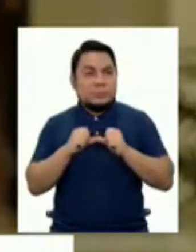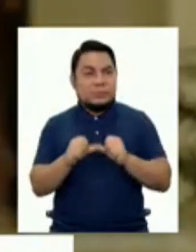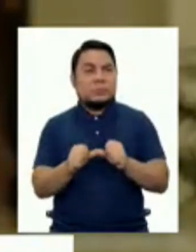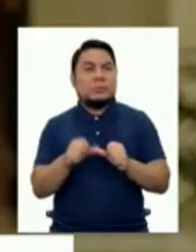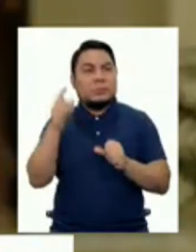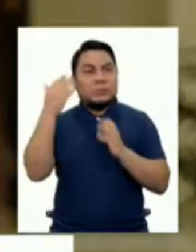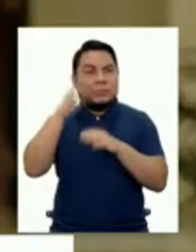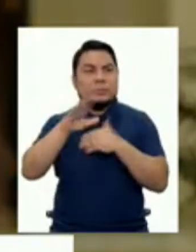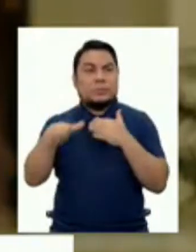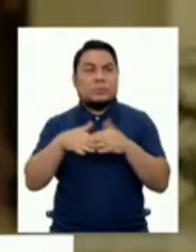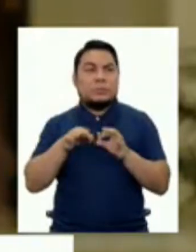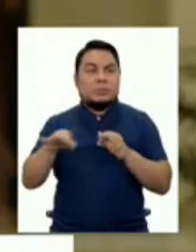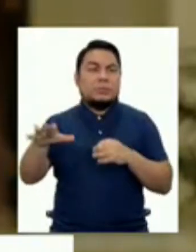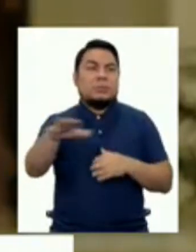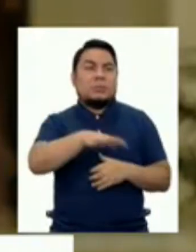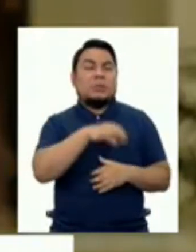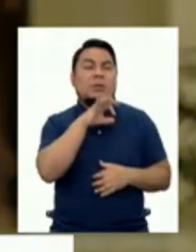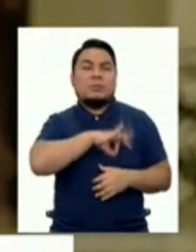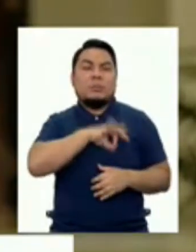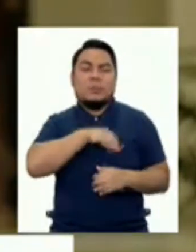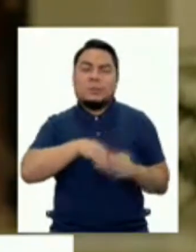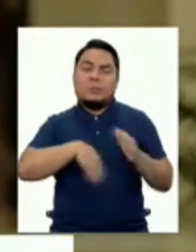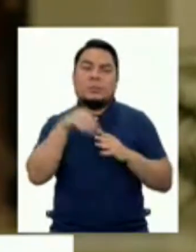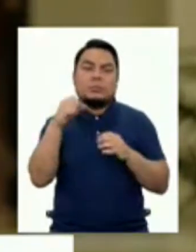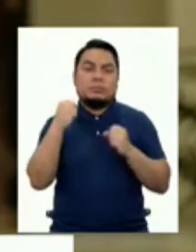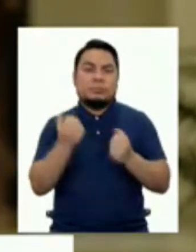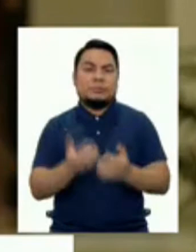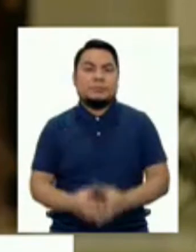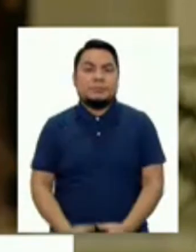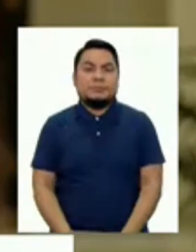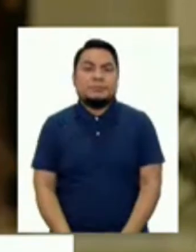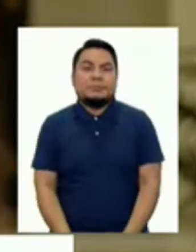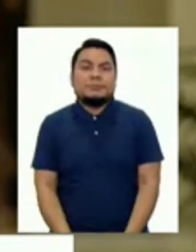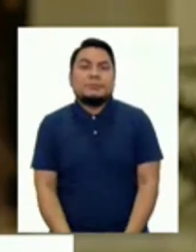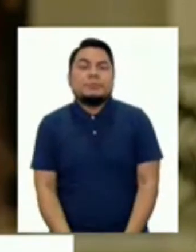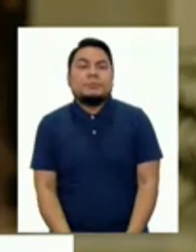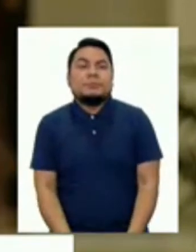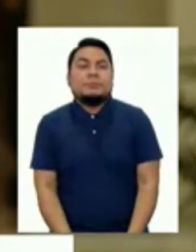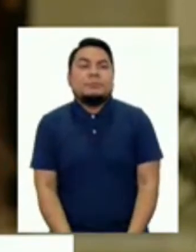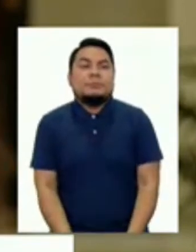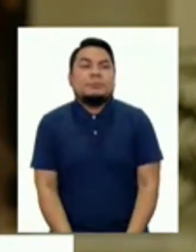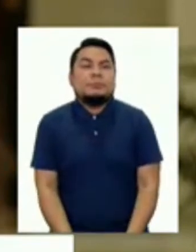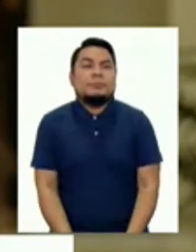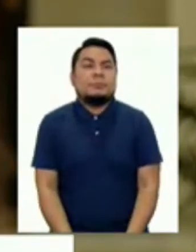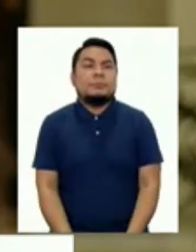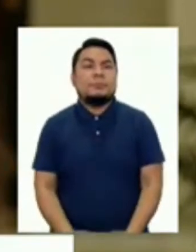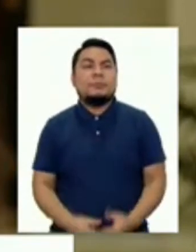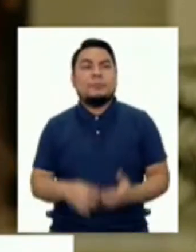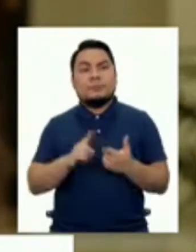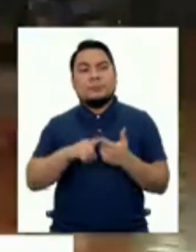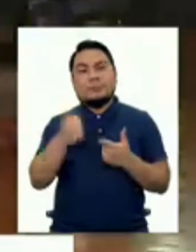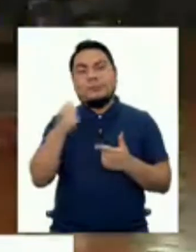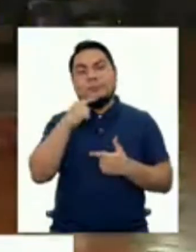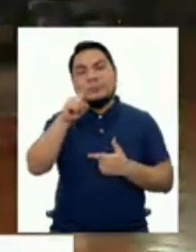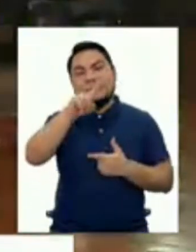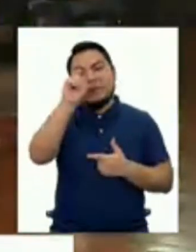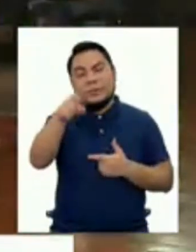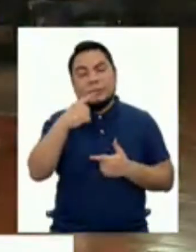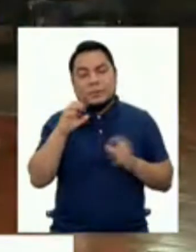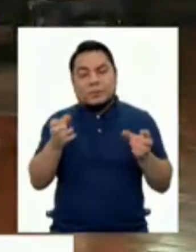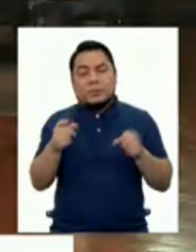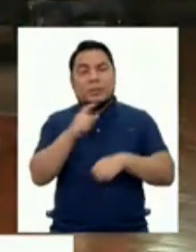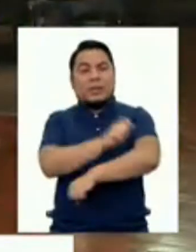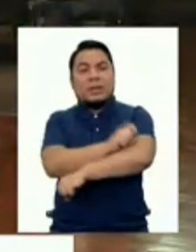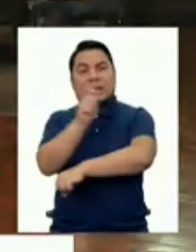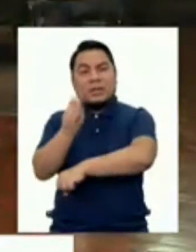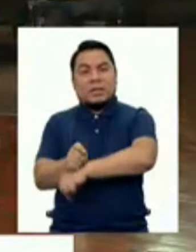así en Piura como en todas las regiones, aprovechando al máximo su potencial. La siguiente pregunta es de Astros Televisión de